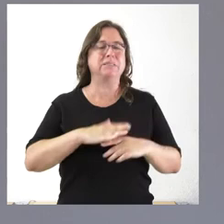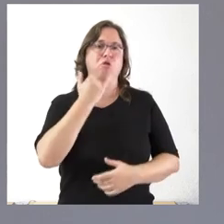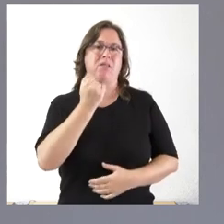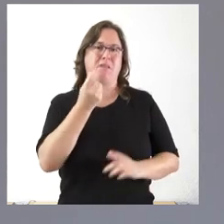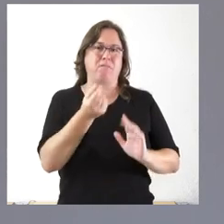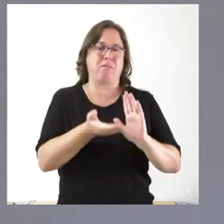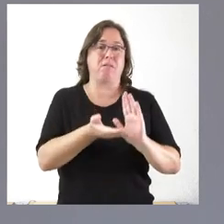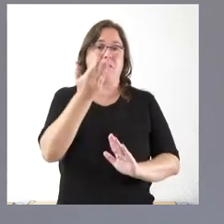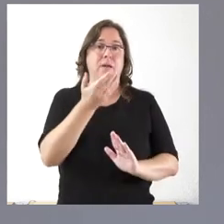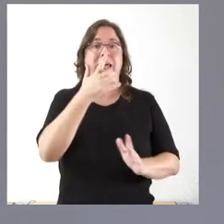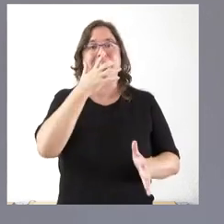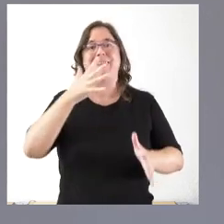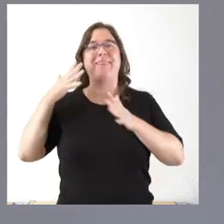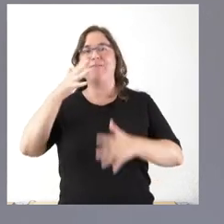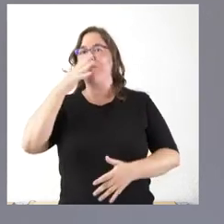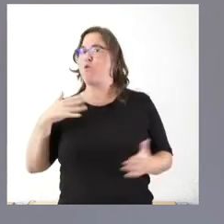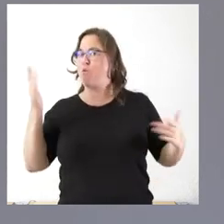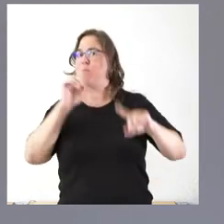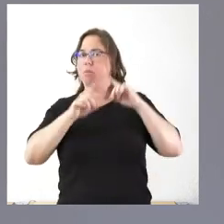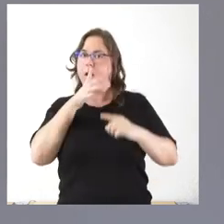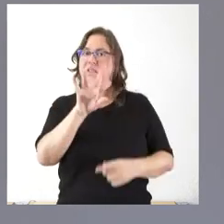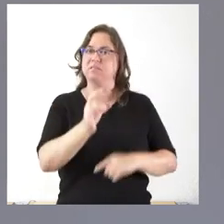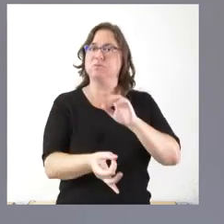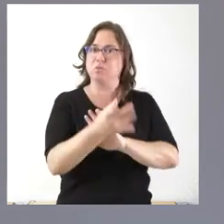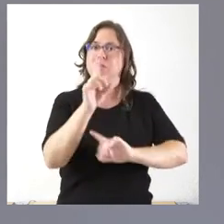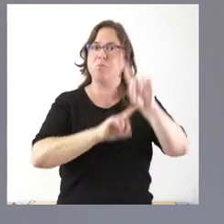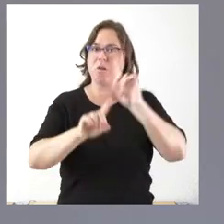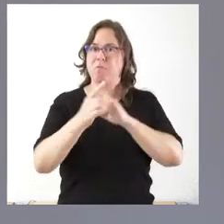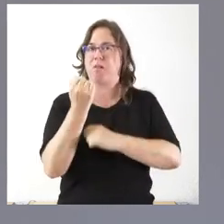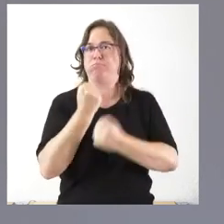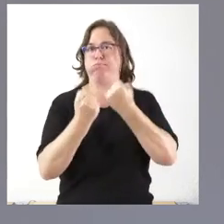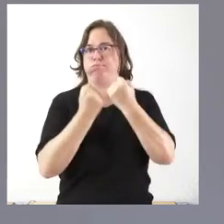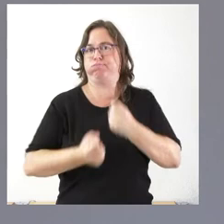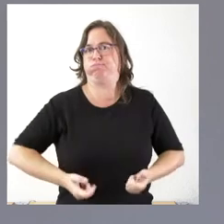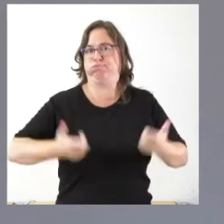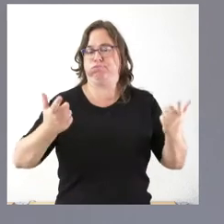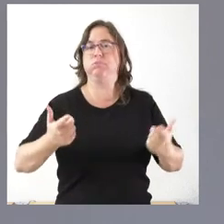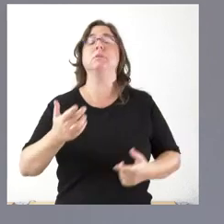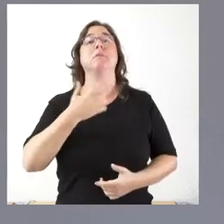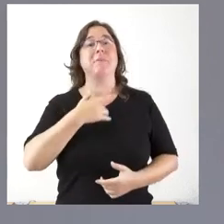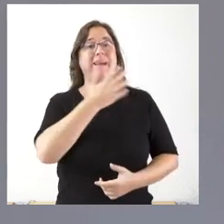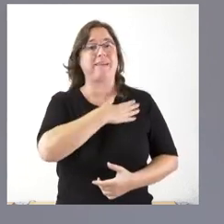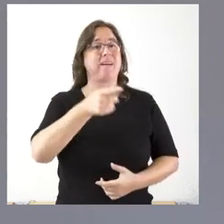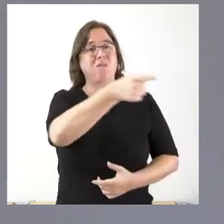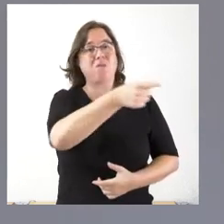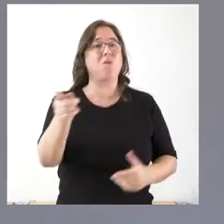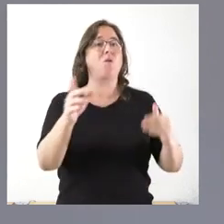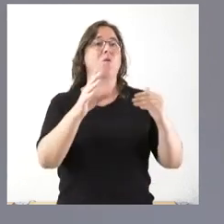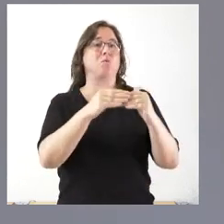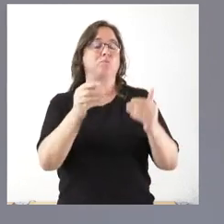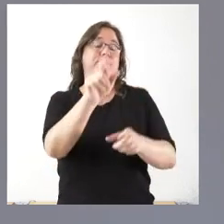momento de forma muy importante. El que vean en la Administración autonómica los ciudadanos que estamos de su lado, del lado de